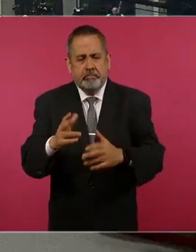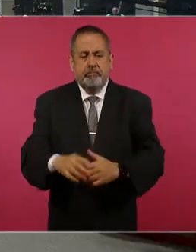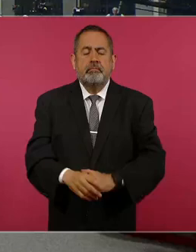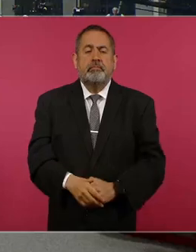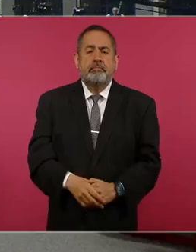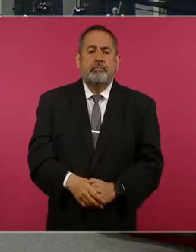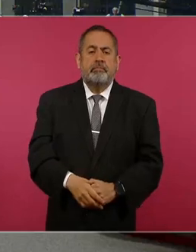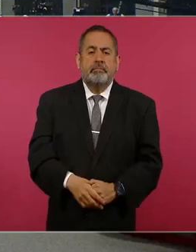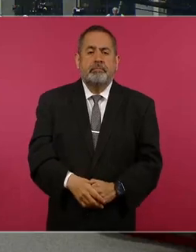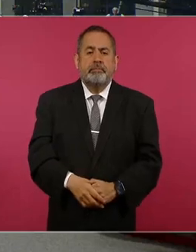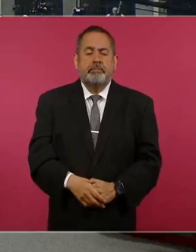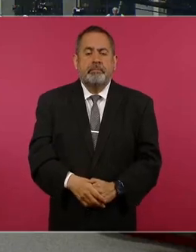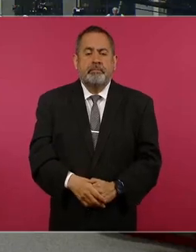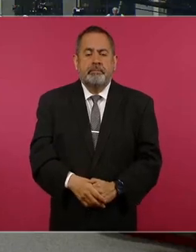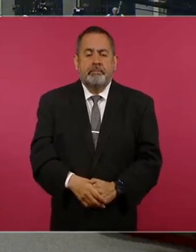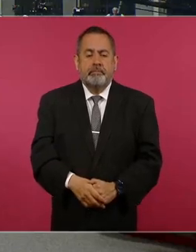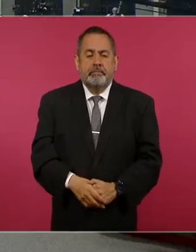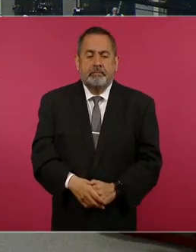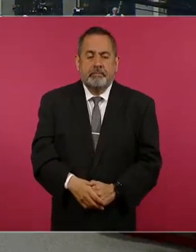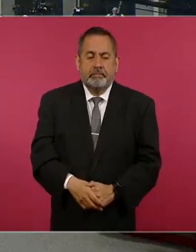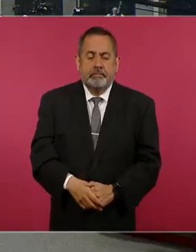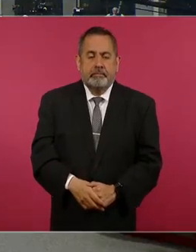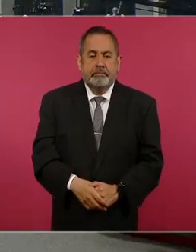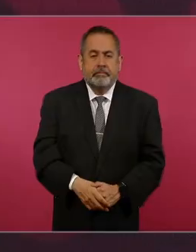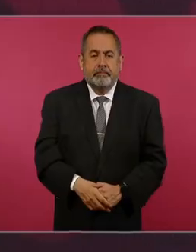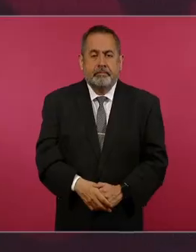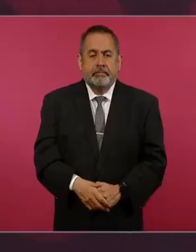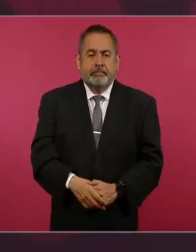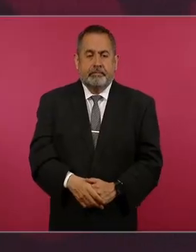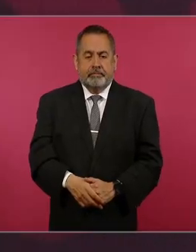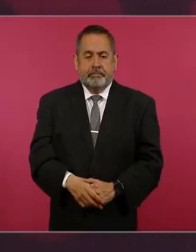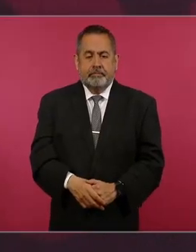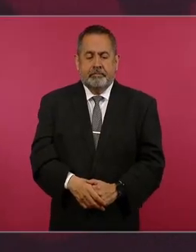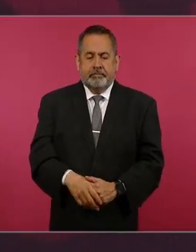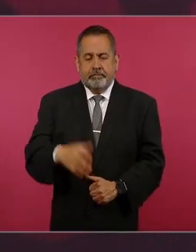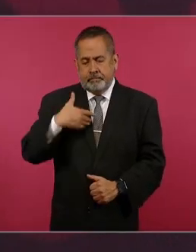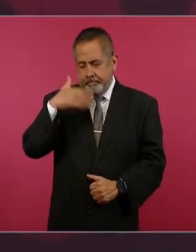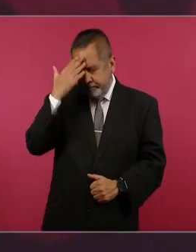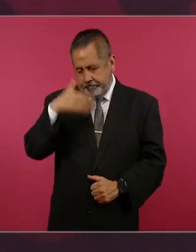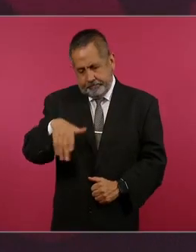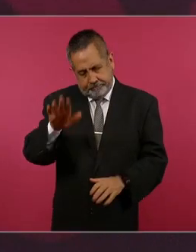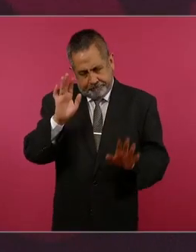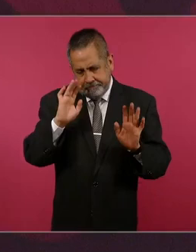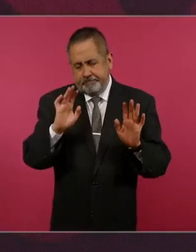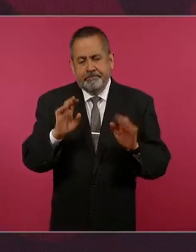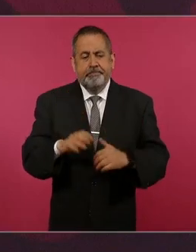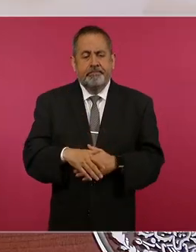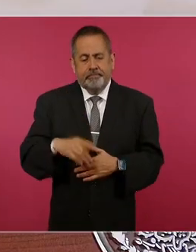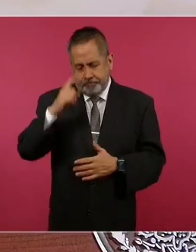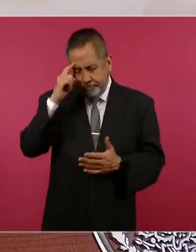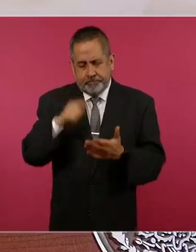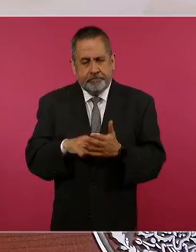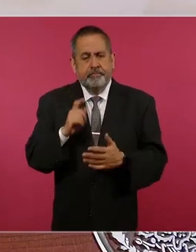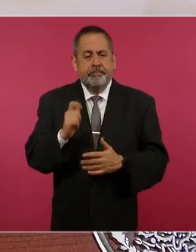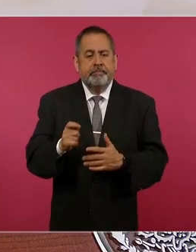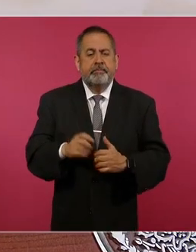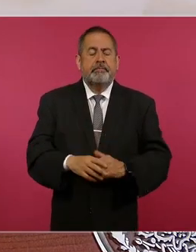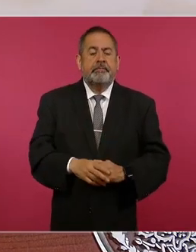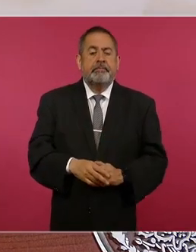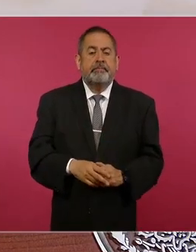pues ya saben que yo creo que se deben de